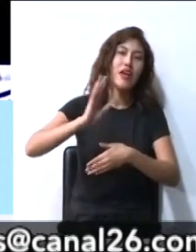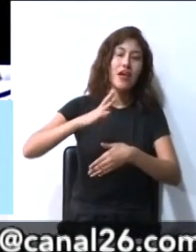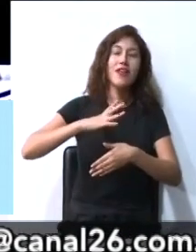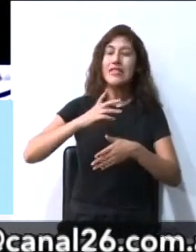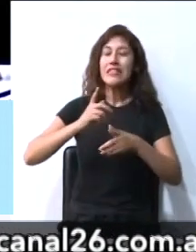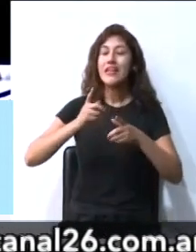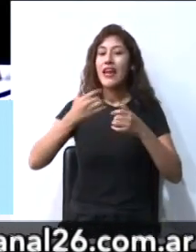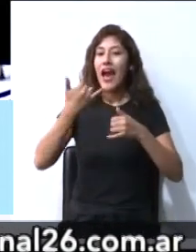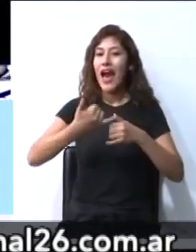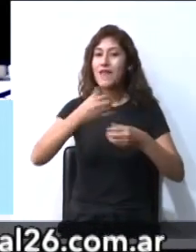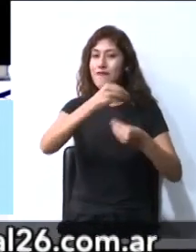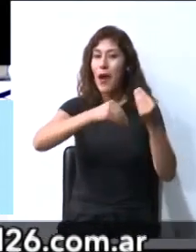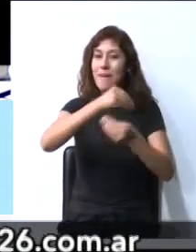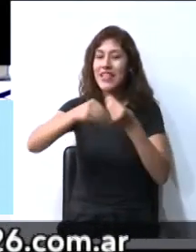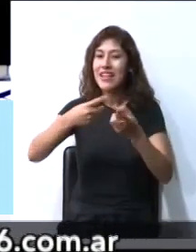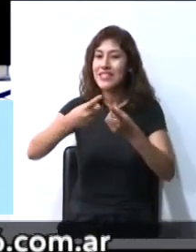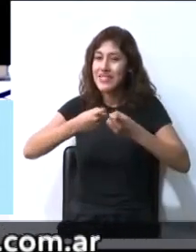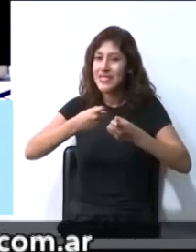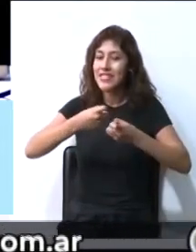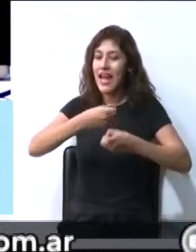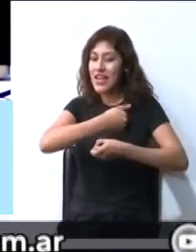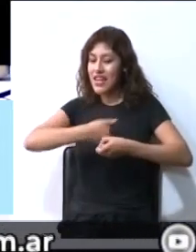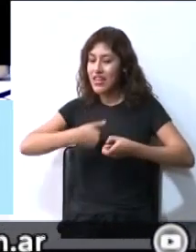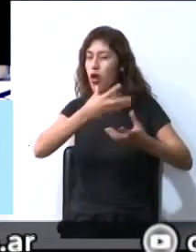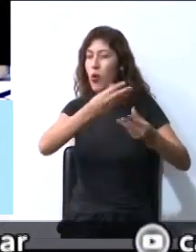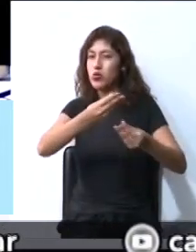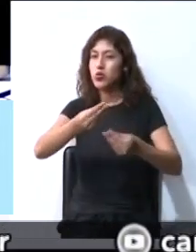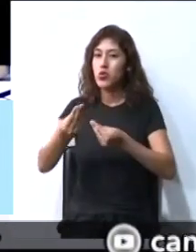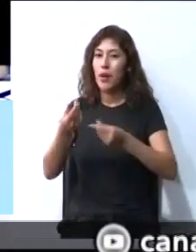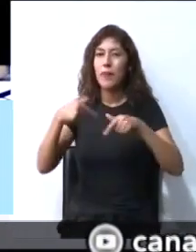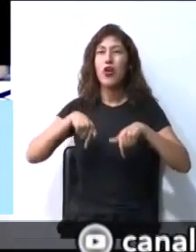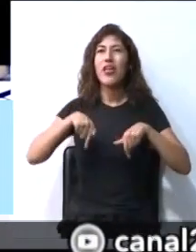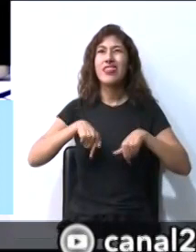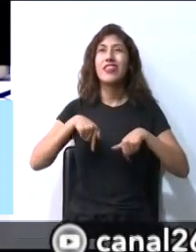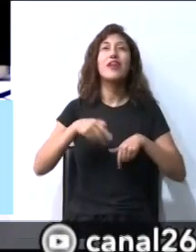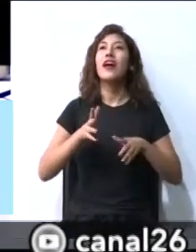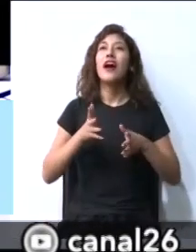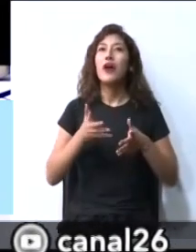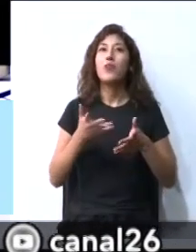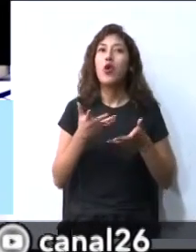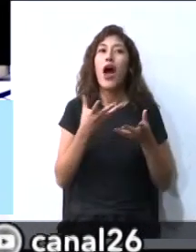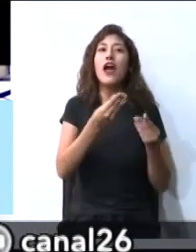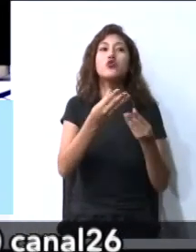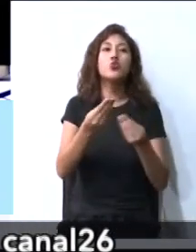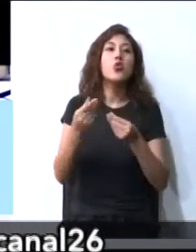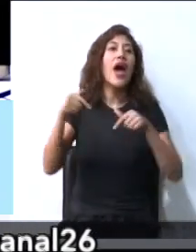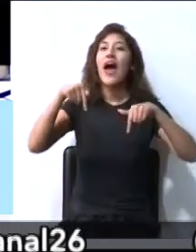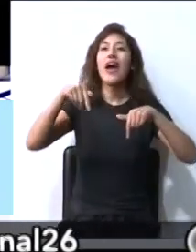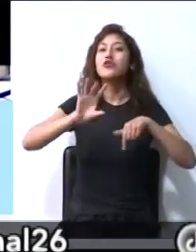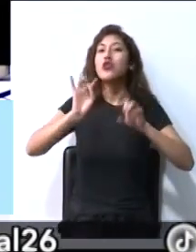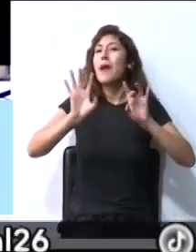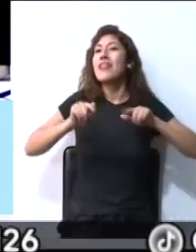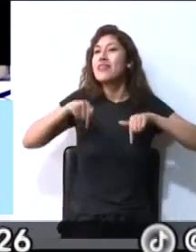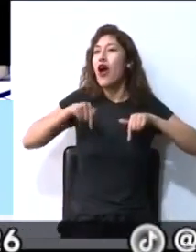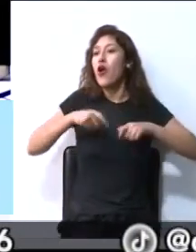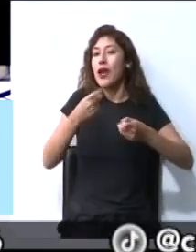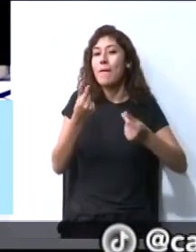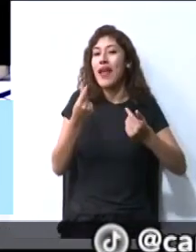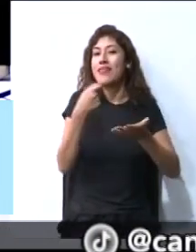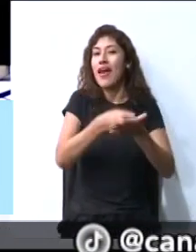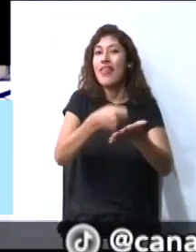la asistencia del Estado. Pero esta asistencia no puede seguir siendo como es ahora, donde solo se da plata y se